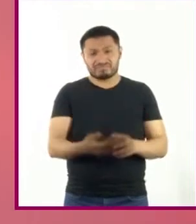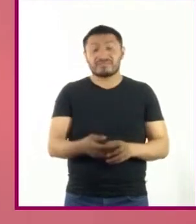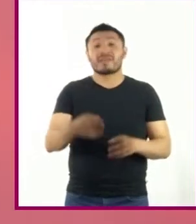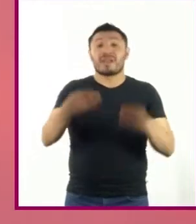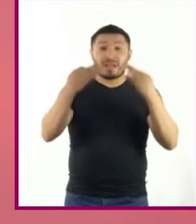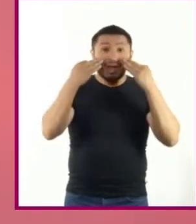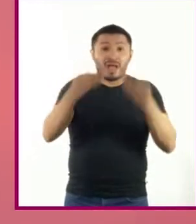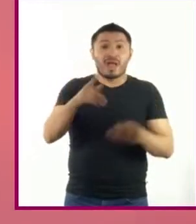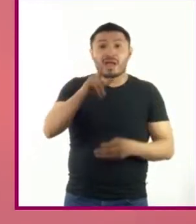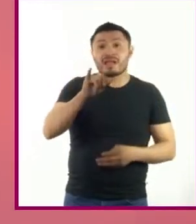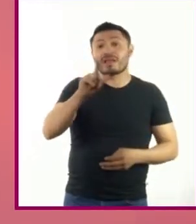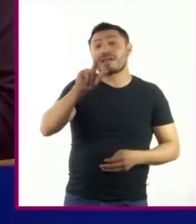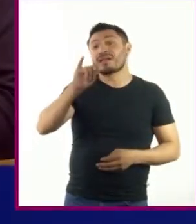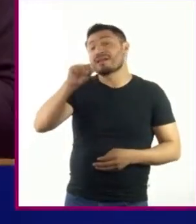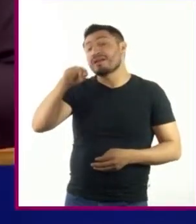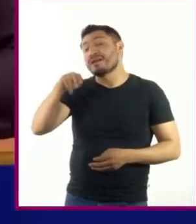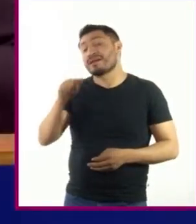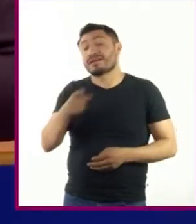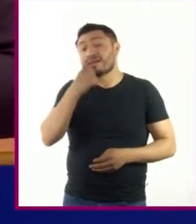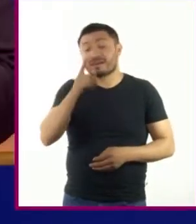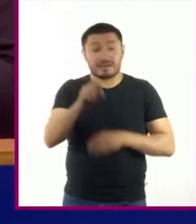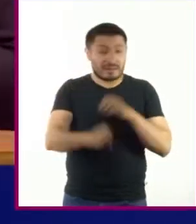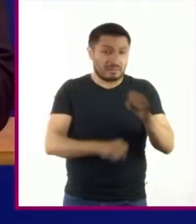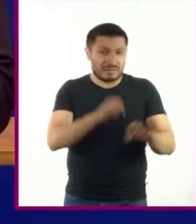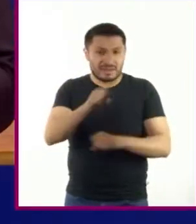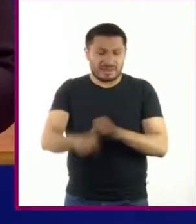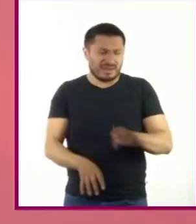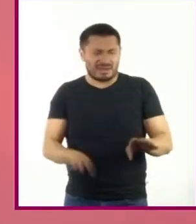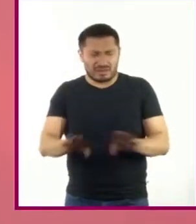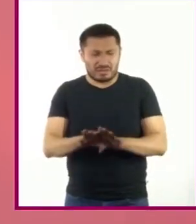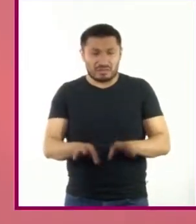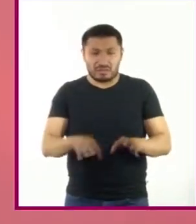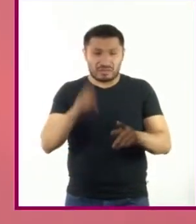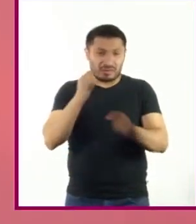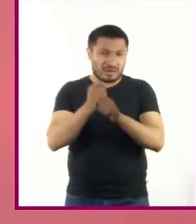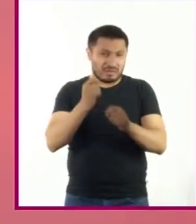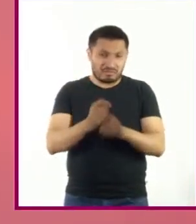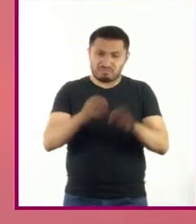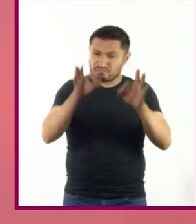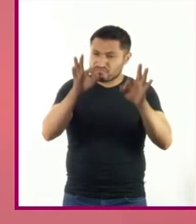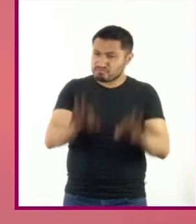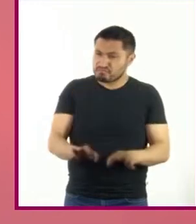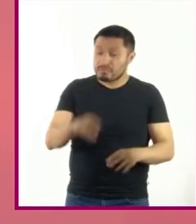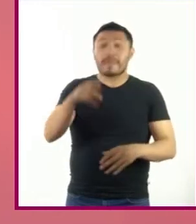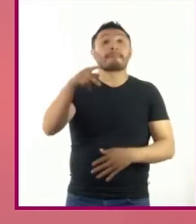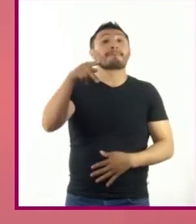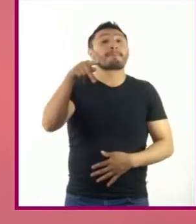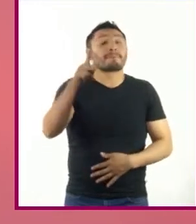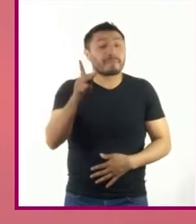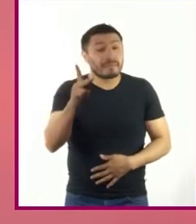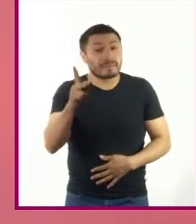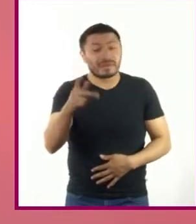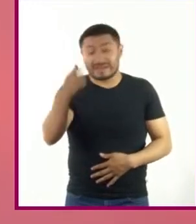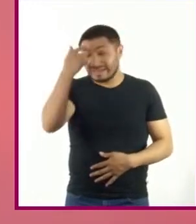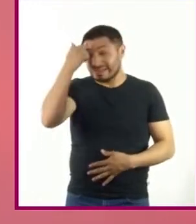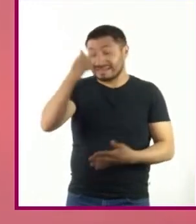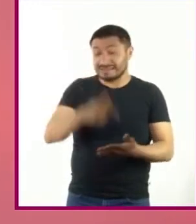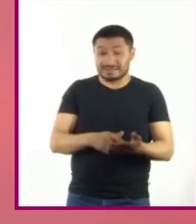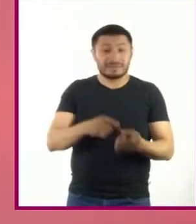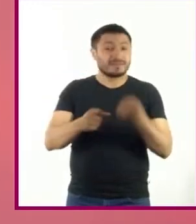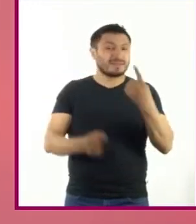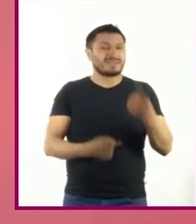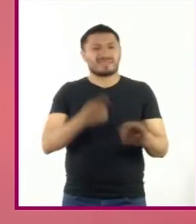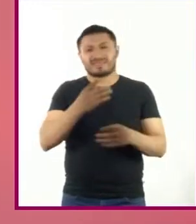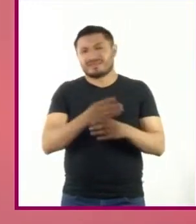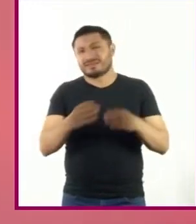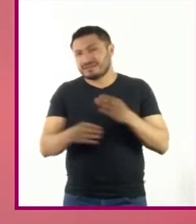nota que Liliana quiso decir que las bicicletas son un muy buen medio de transporte. Sin embargo, creo que hay algunas cosas